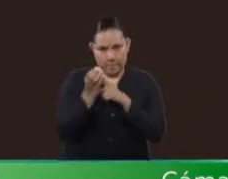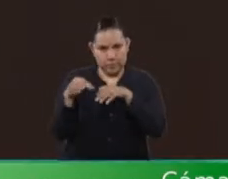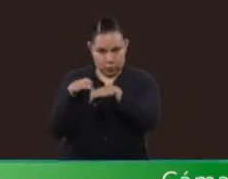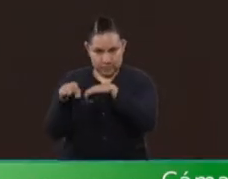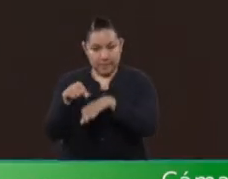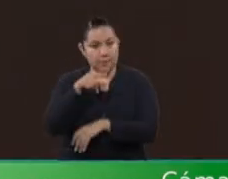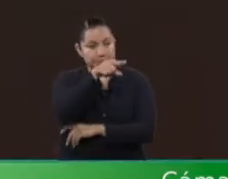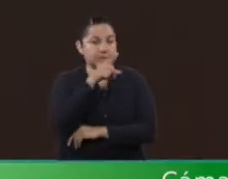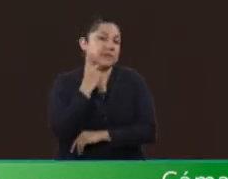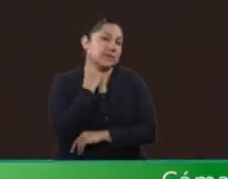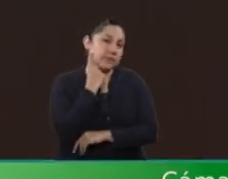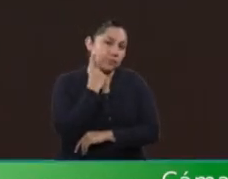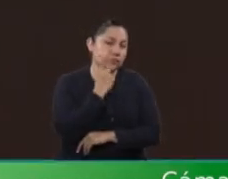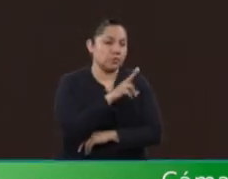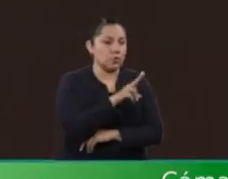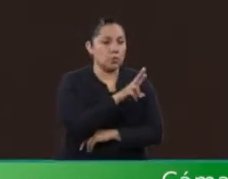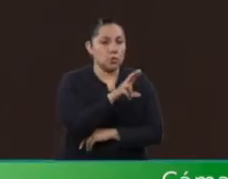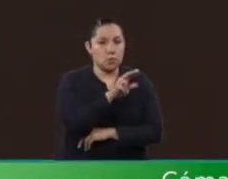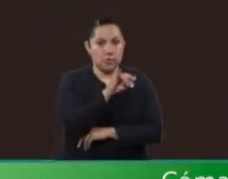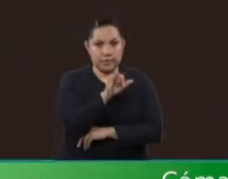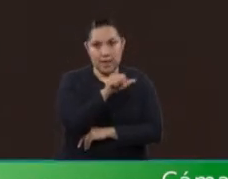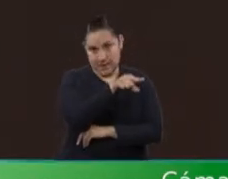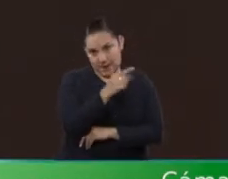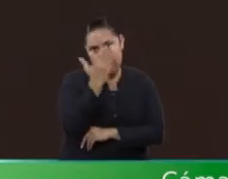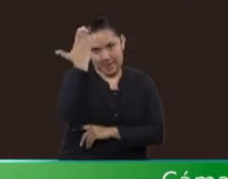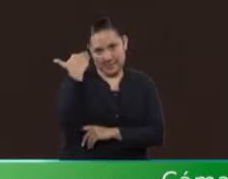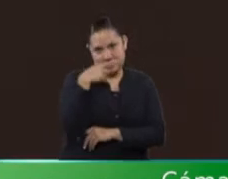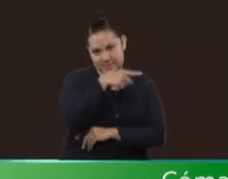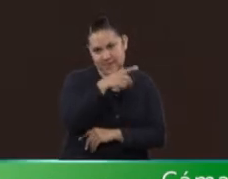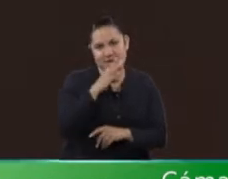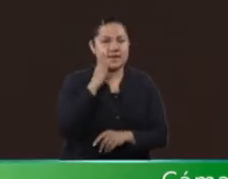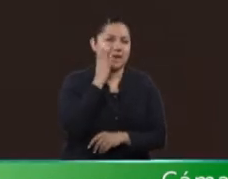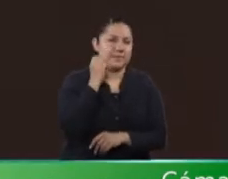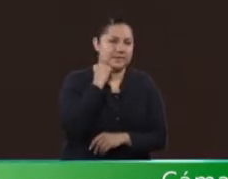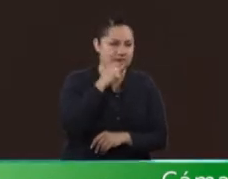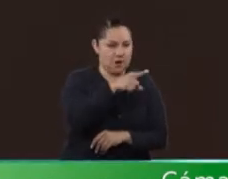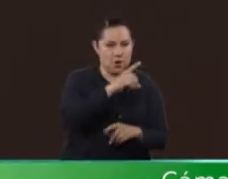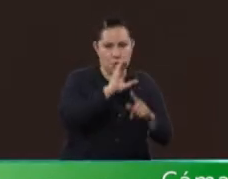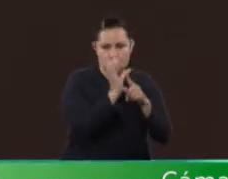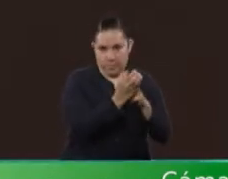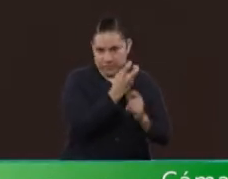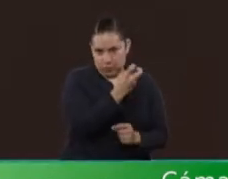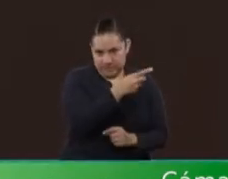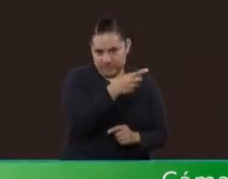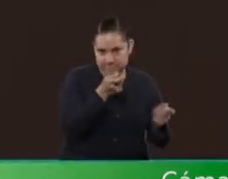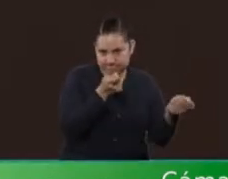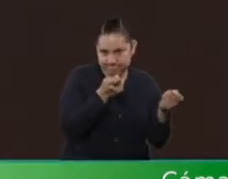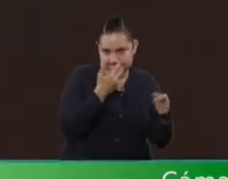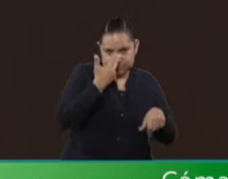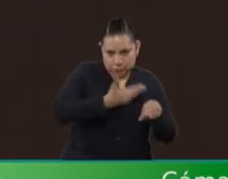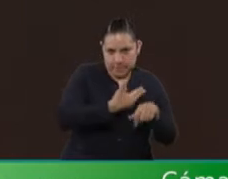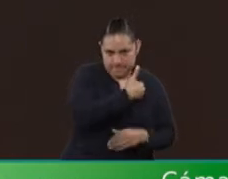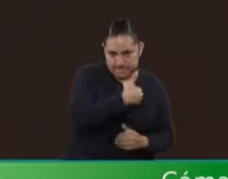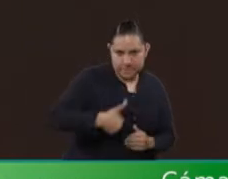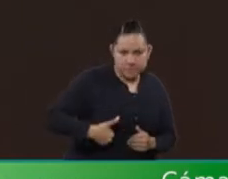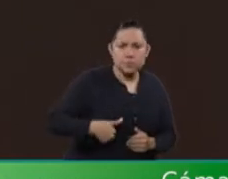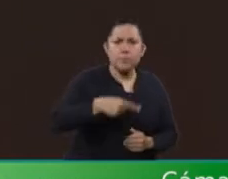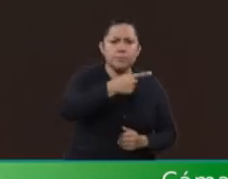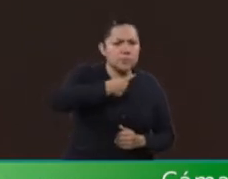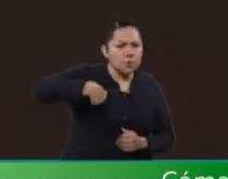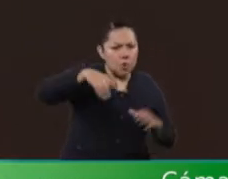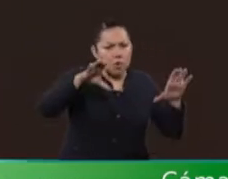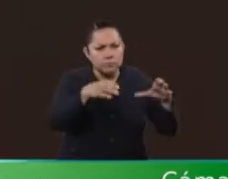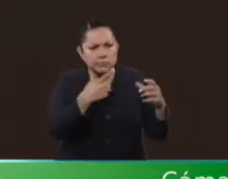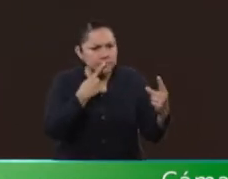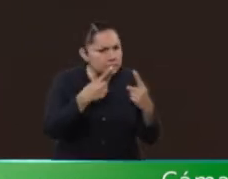Urrutia, que era presidente en el Senado de esta comisión, que de manera unánime reconocimos una gran reforma a la Ley Federal